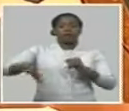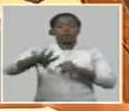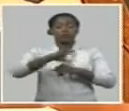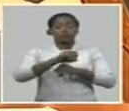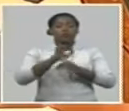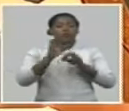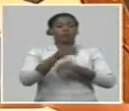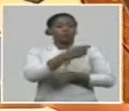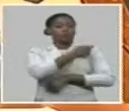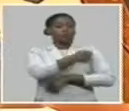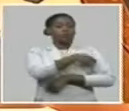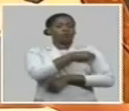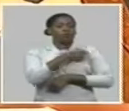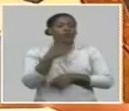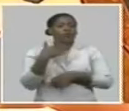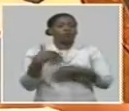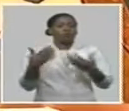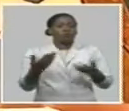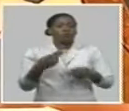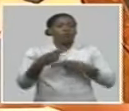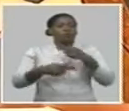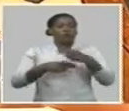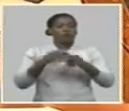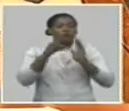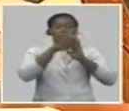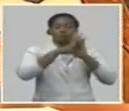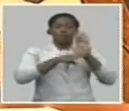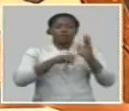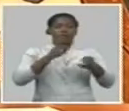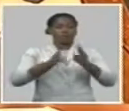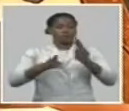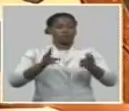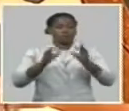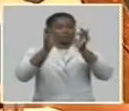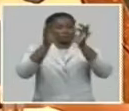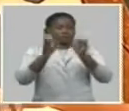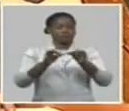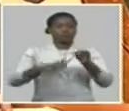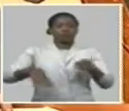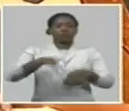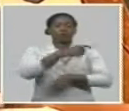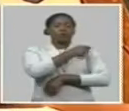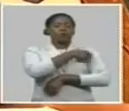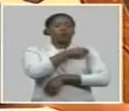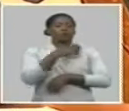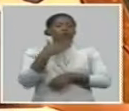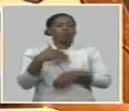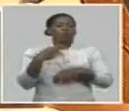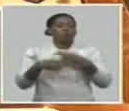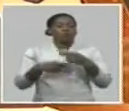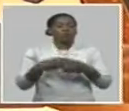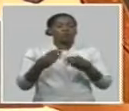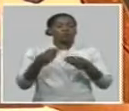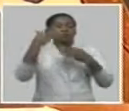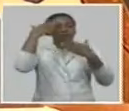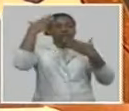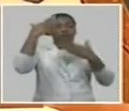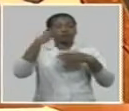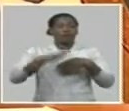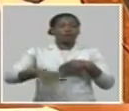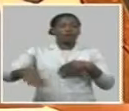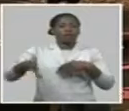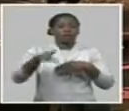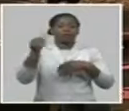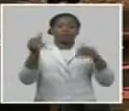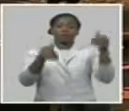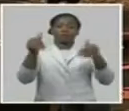gobierno sobre cómo se van implementando esas medidas y orientaciones concretas a nuestro pueblo sobre cómo seguir actuando muchísimas gracias a ustedes por haber